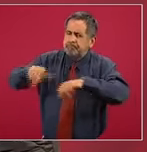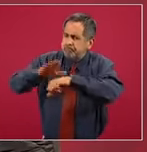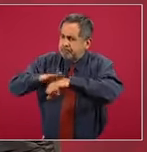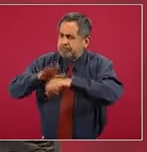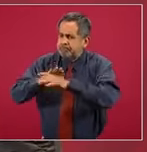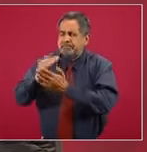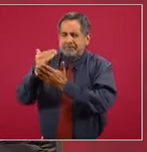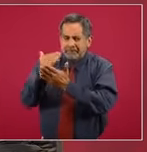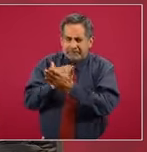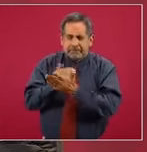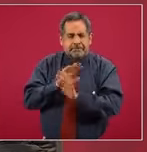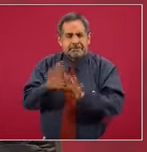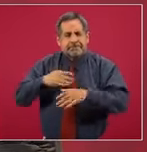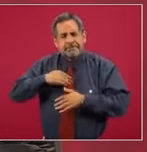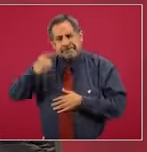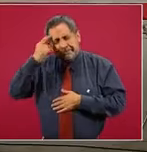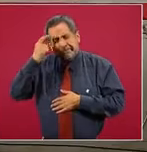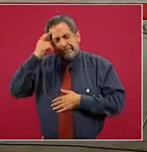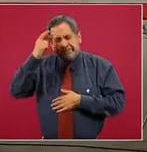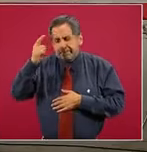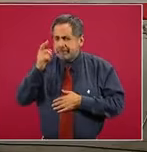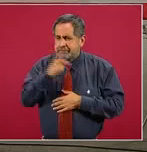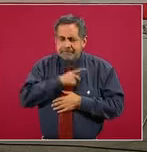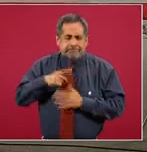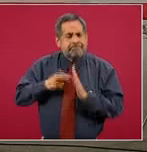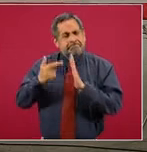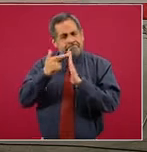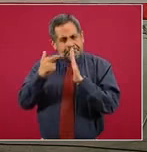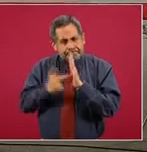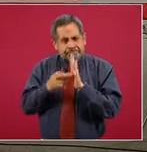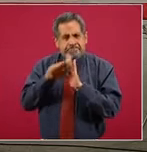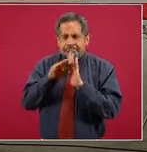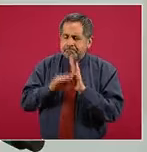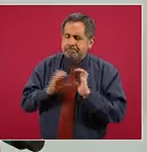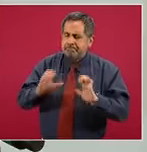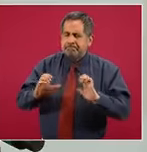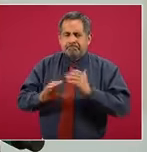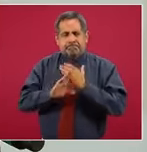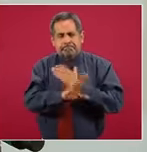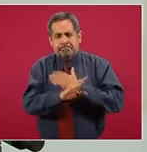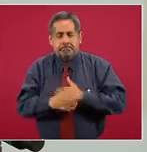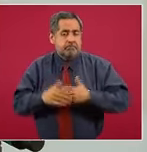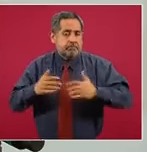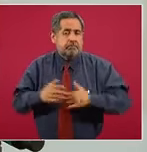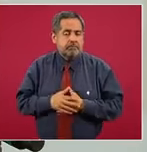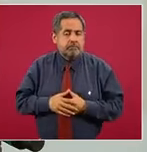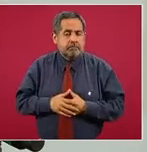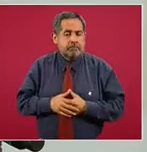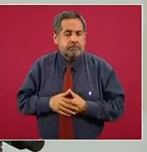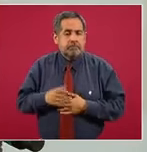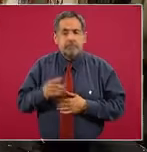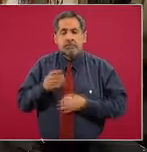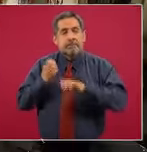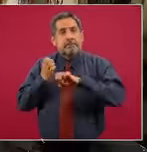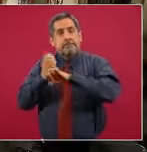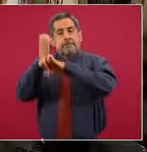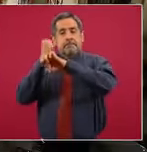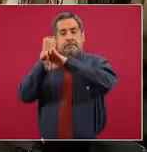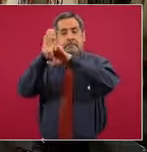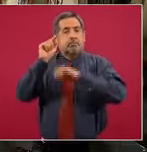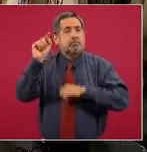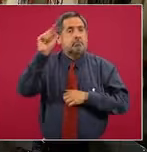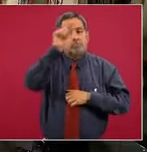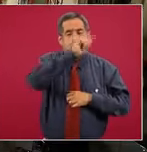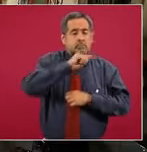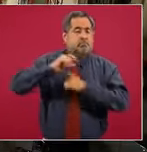para que tome en cuenta las medidas básicas de prevención. Las autoridades locales, las